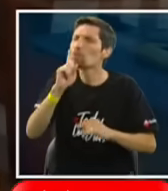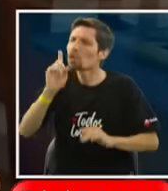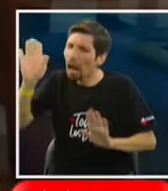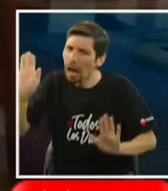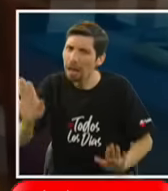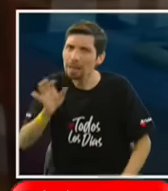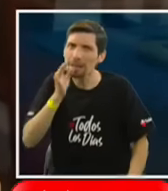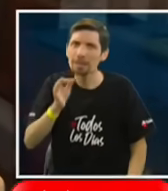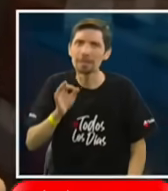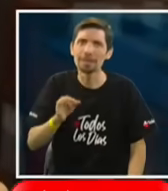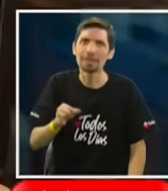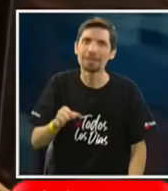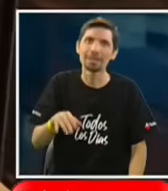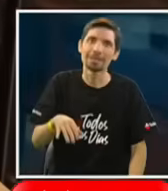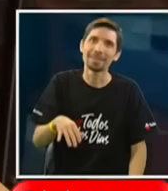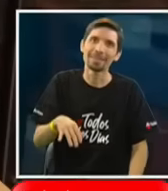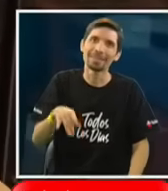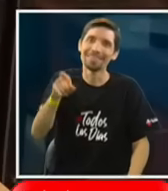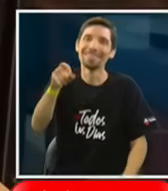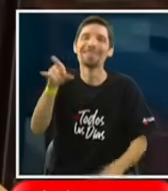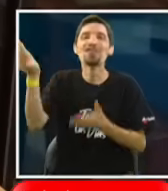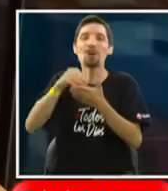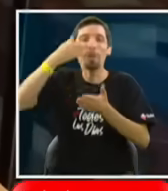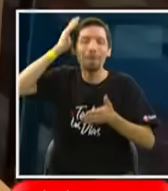dale nomás, persona. Ricardo.